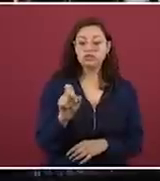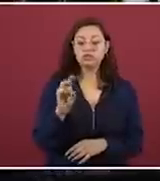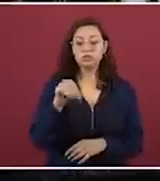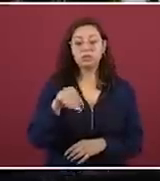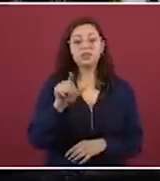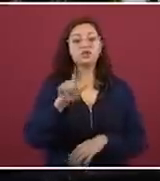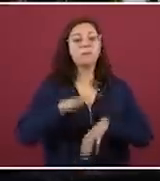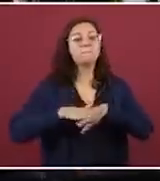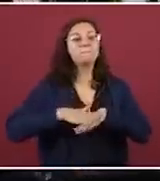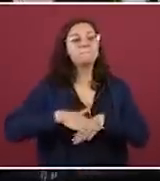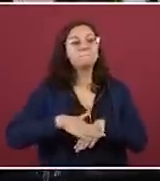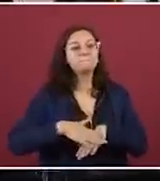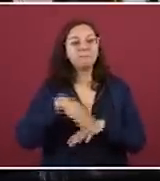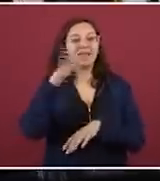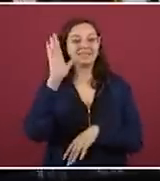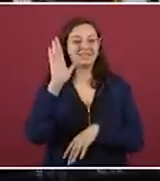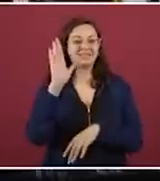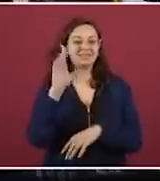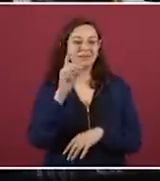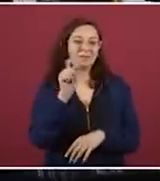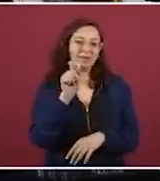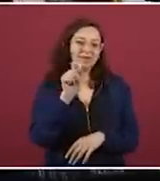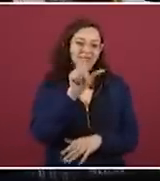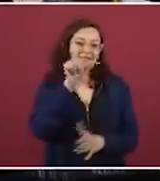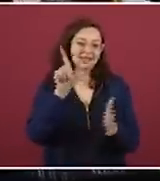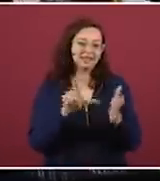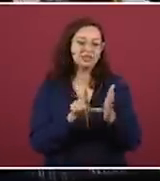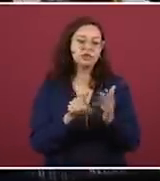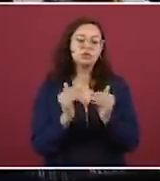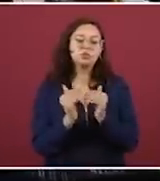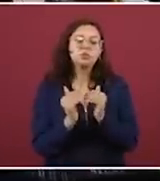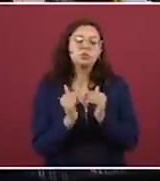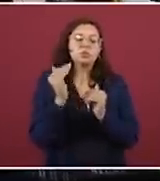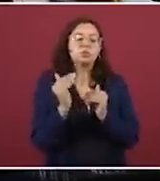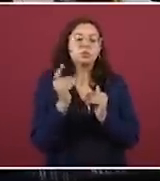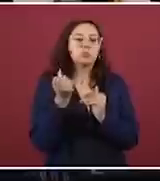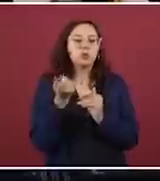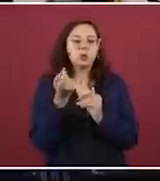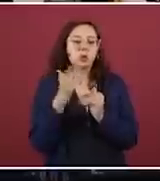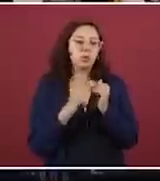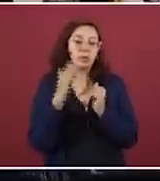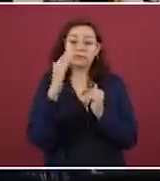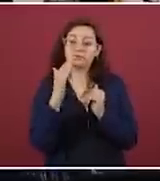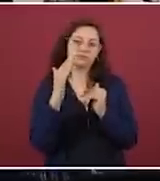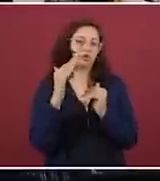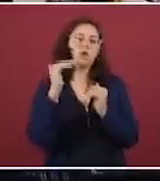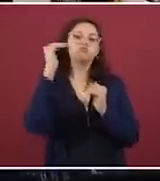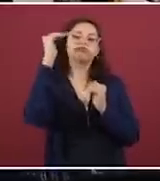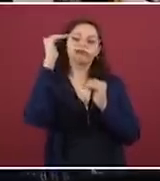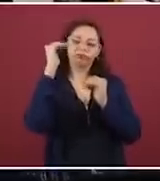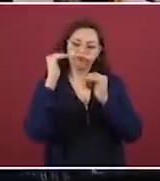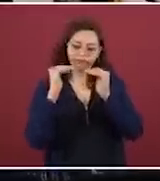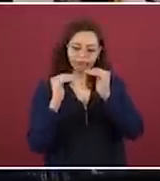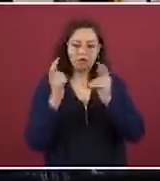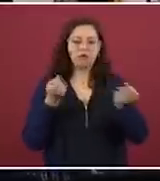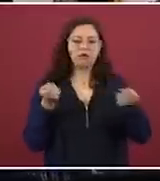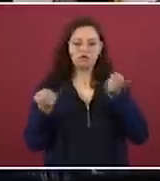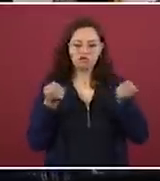más por cada 20 litros. Es muy poquita la variación, pero tiene que calibrar bien su